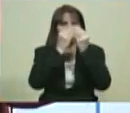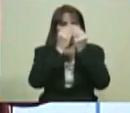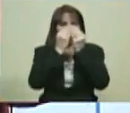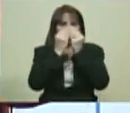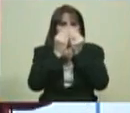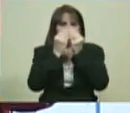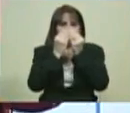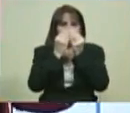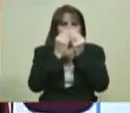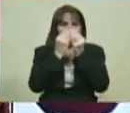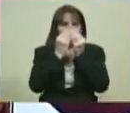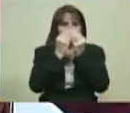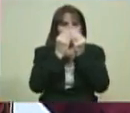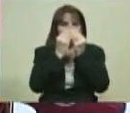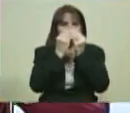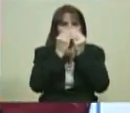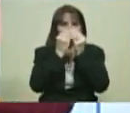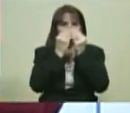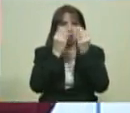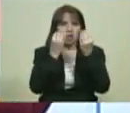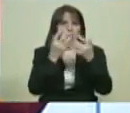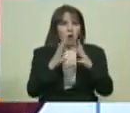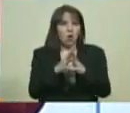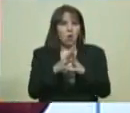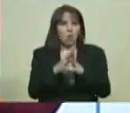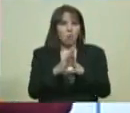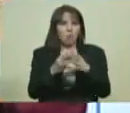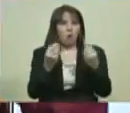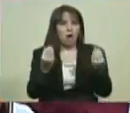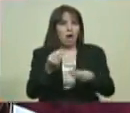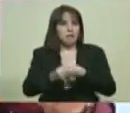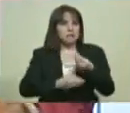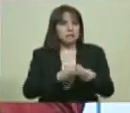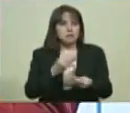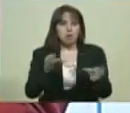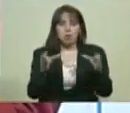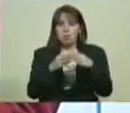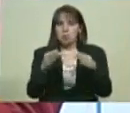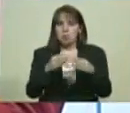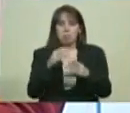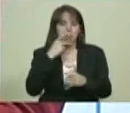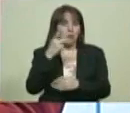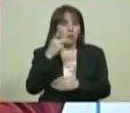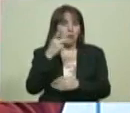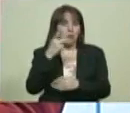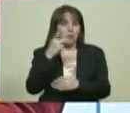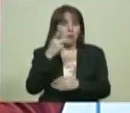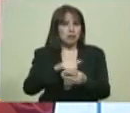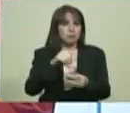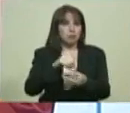venezolanos de todas las ideologías, de todas las posturas políticas. El camino...